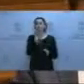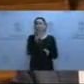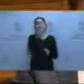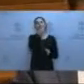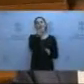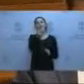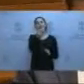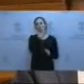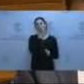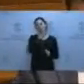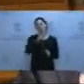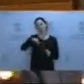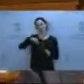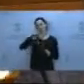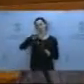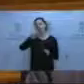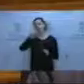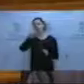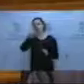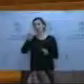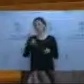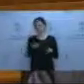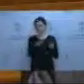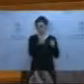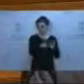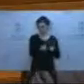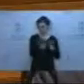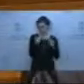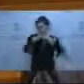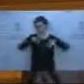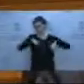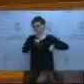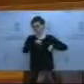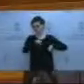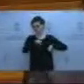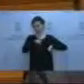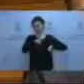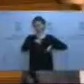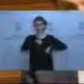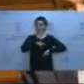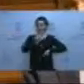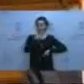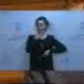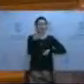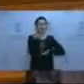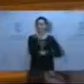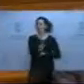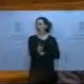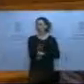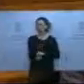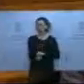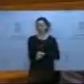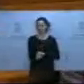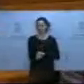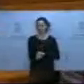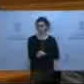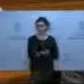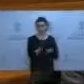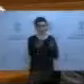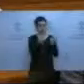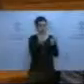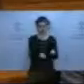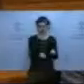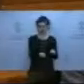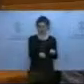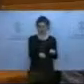Mieldes. La escuela de Mieldes la va a cerrar, a pesar de que usted dijo que no se cerraría. A pesar de que usted dijo que no se